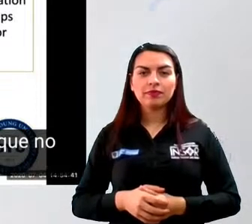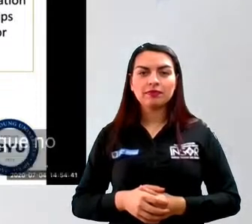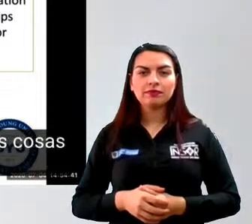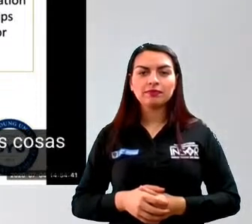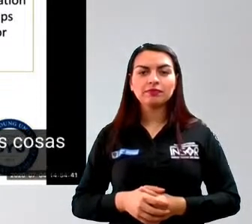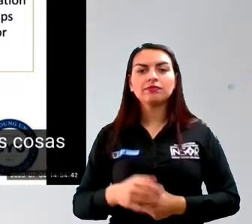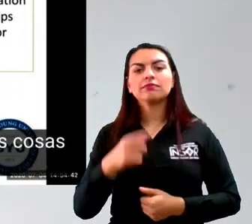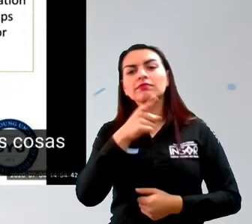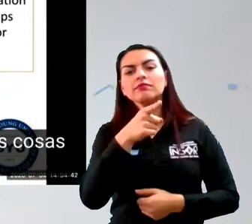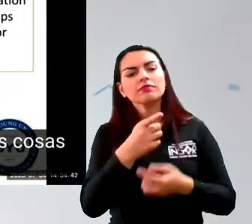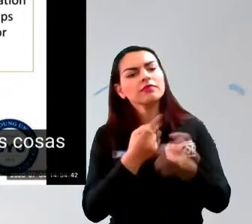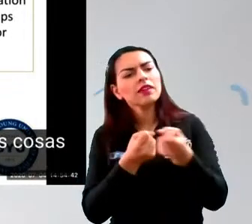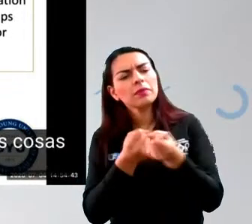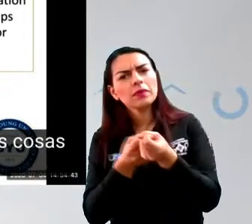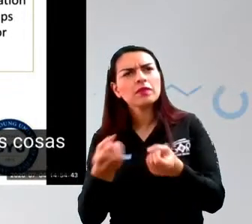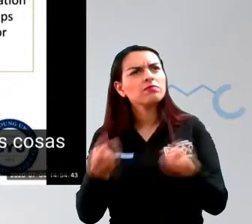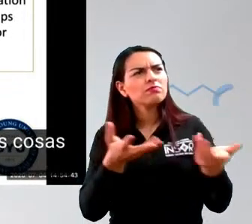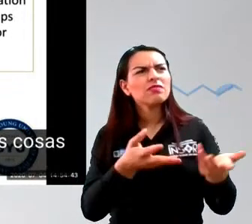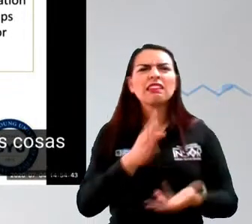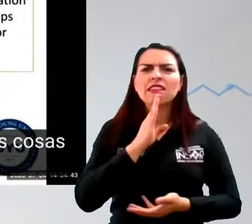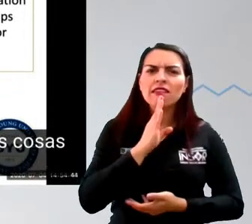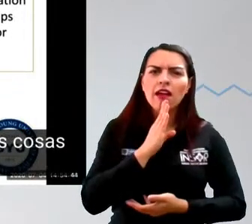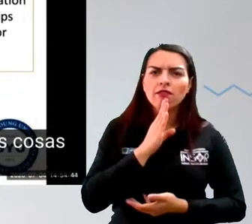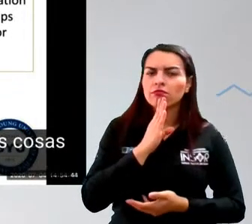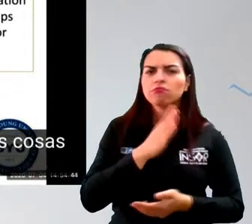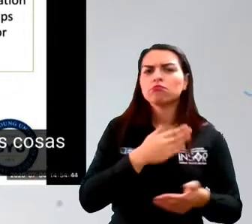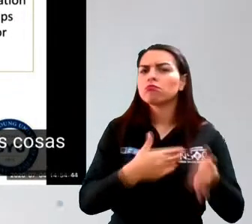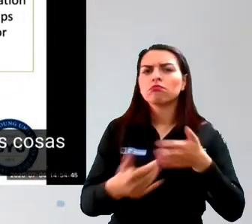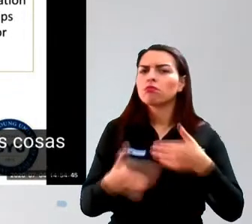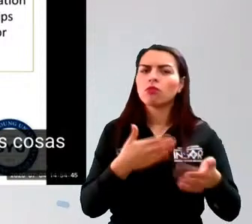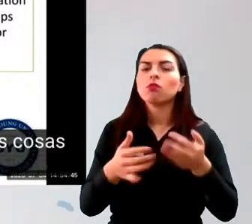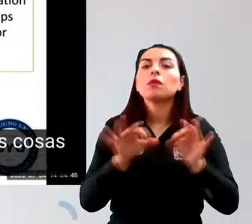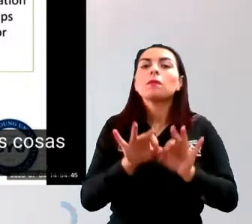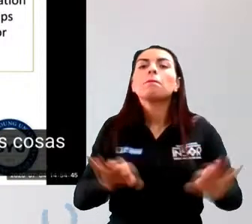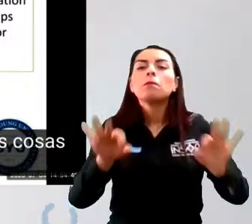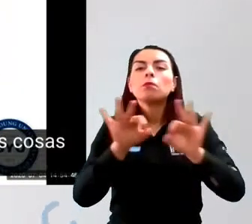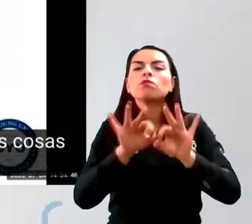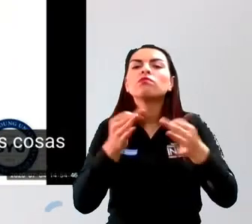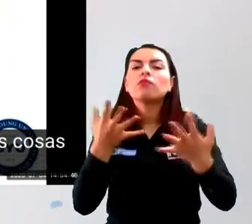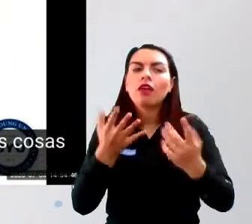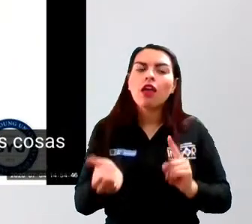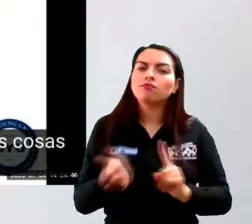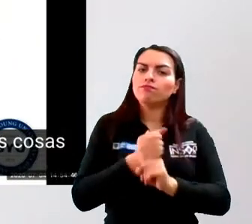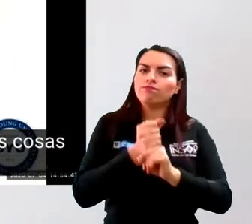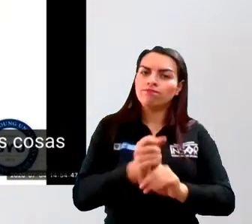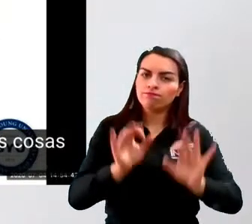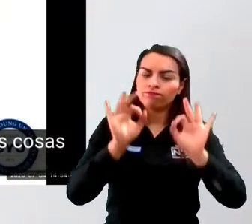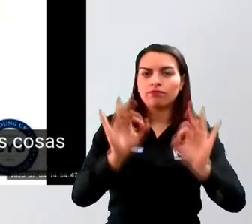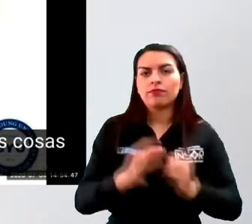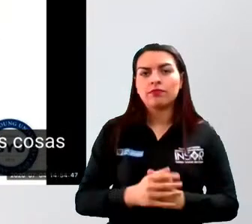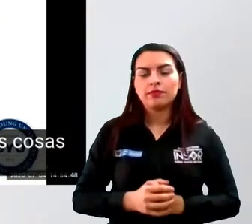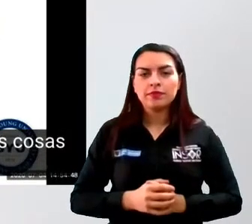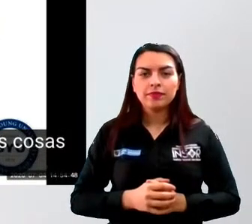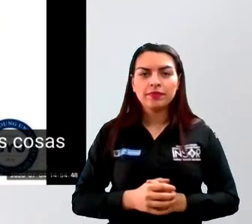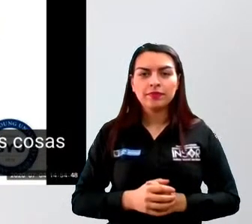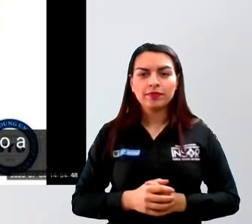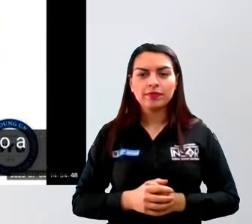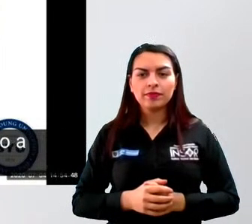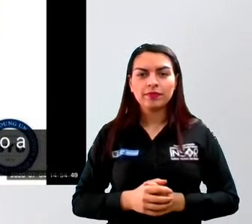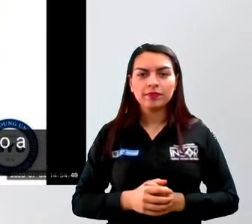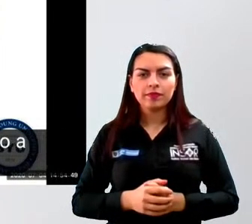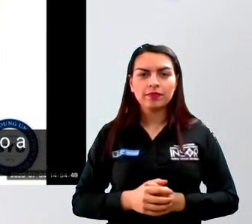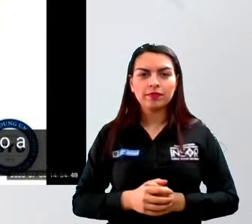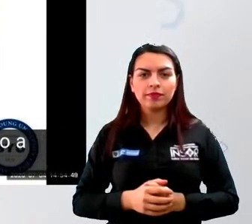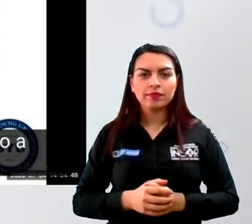tipo de apoyo, solo que esos apoyos se deben lograr. Y por lo tanto, están